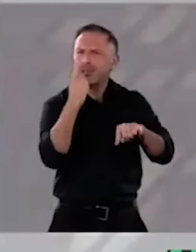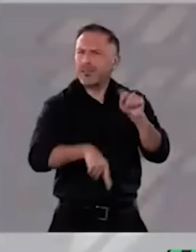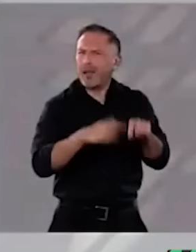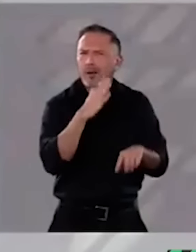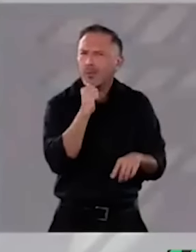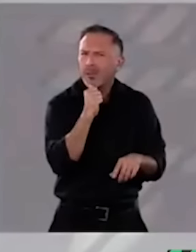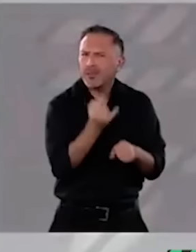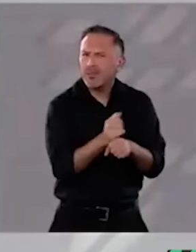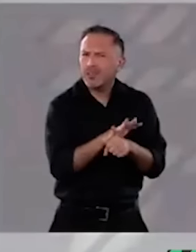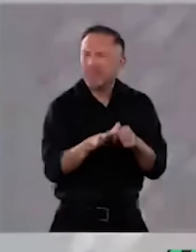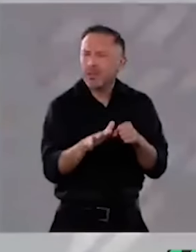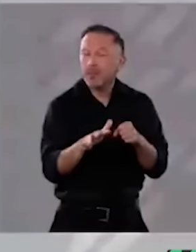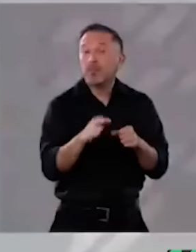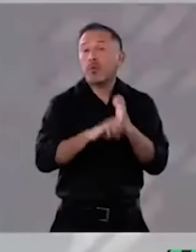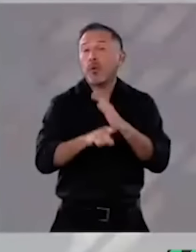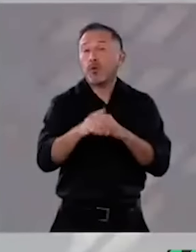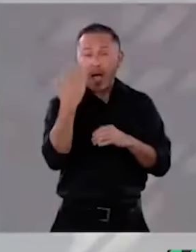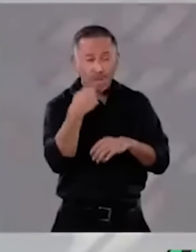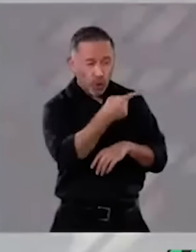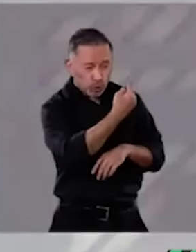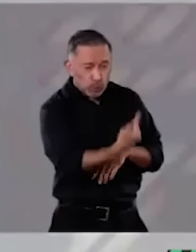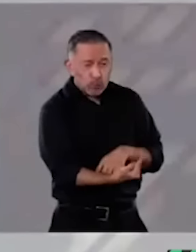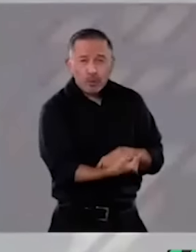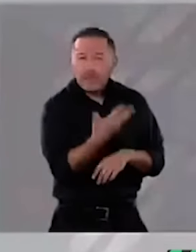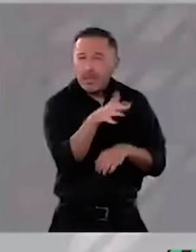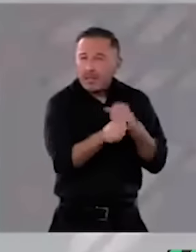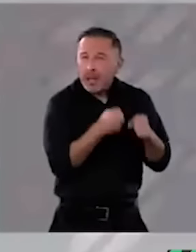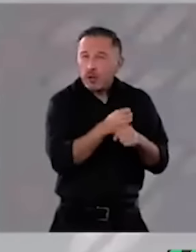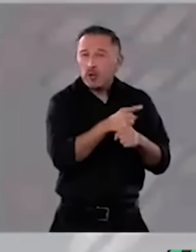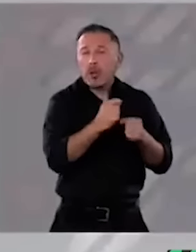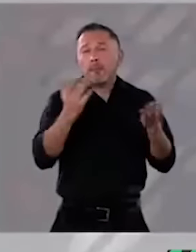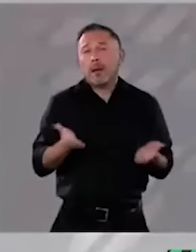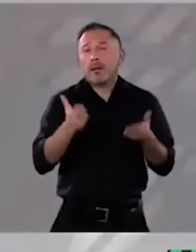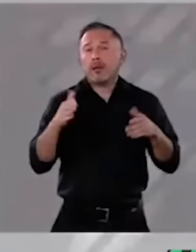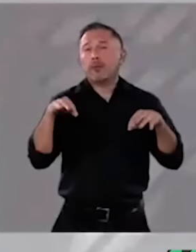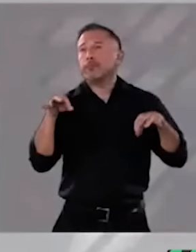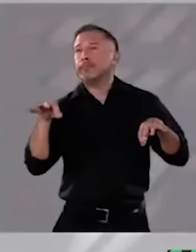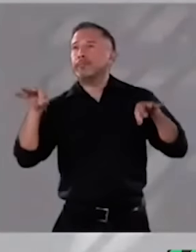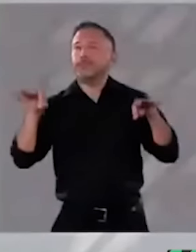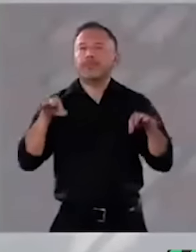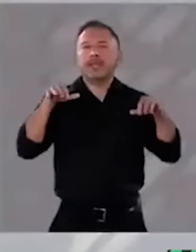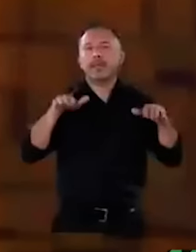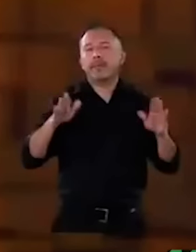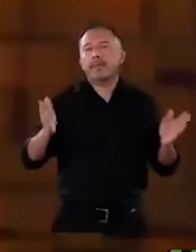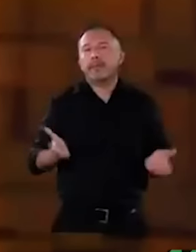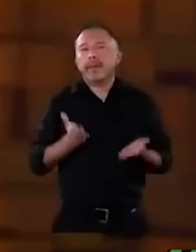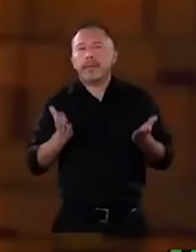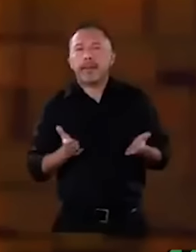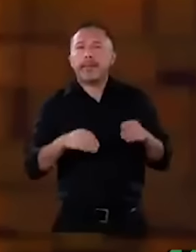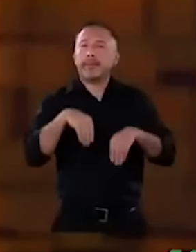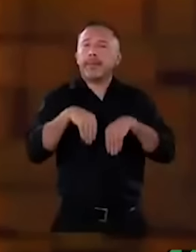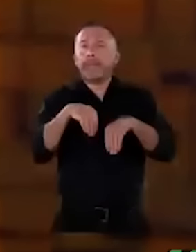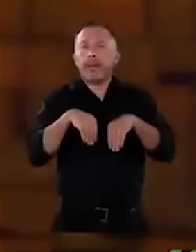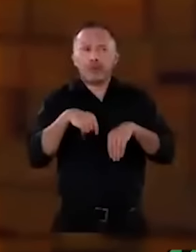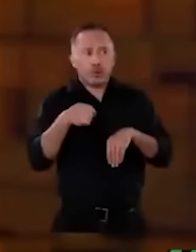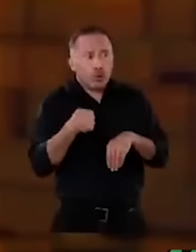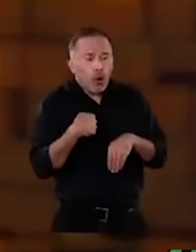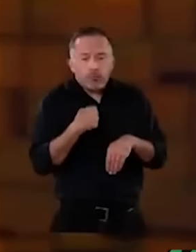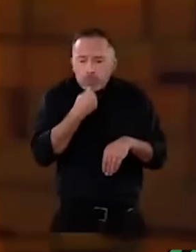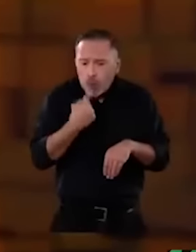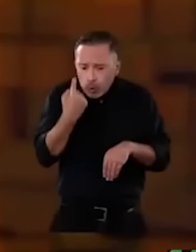Mientras tú a los 10 años bailabas ballet, yo tenía que trabajar. Por eso es imposible que yo quite los programas sociales. Por